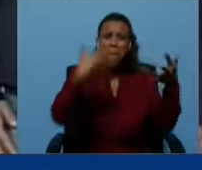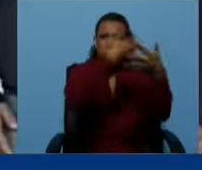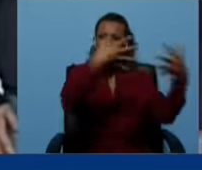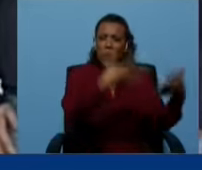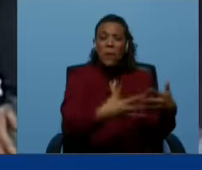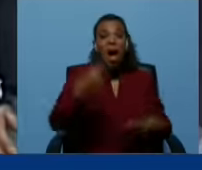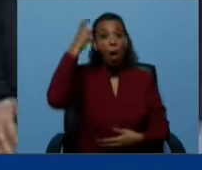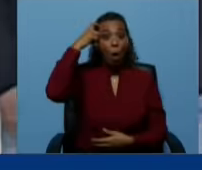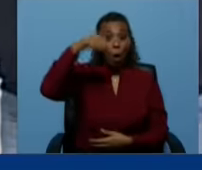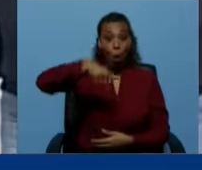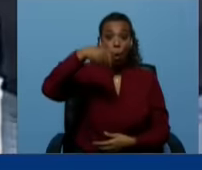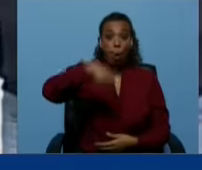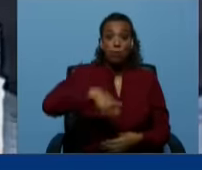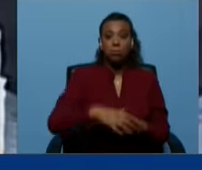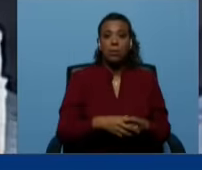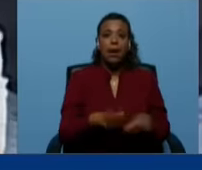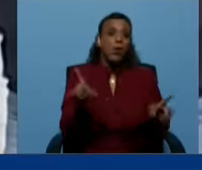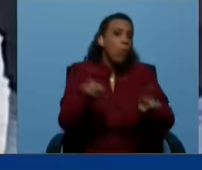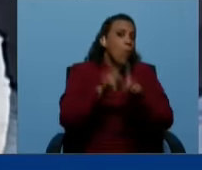se llamarían los fake news.